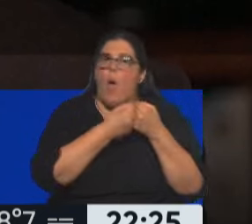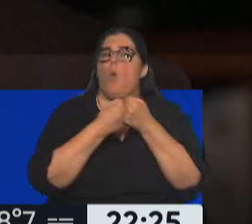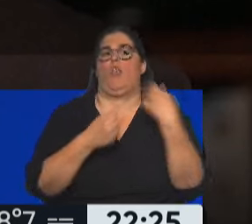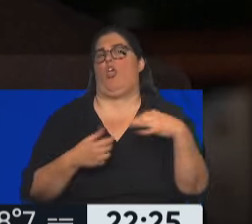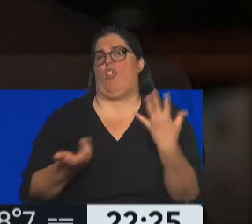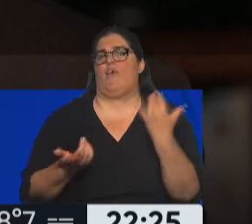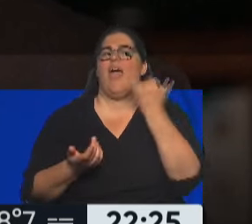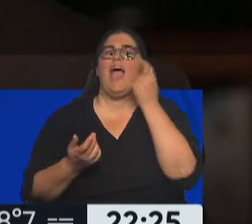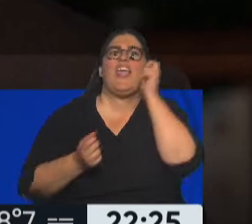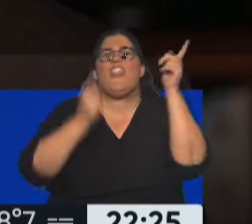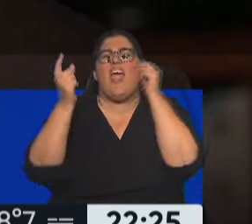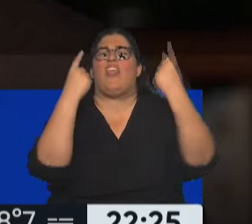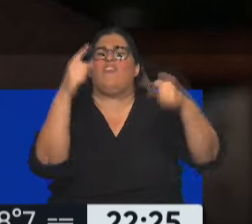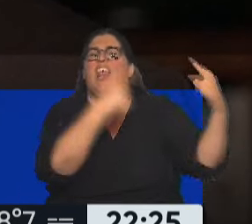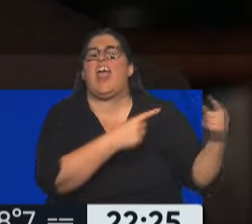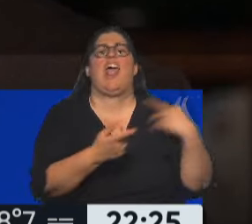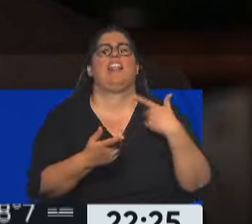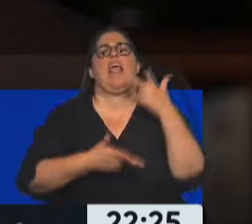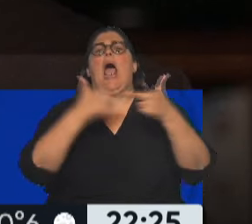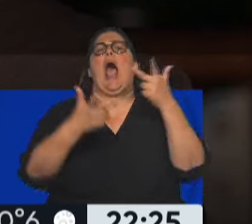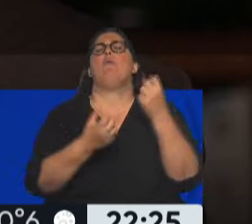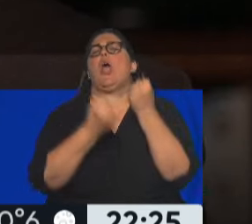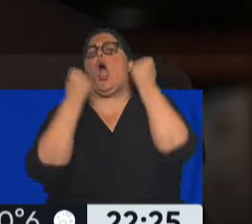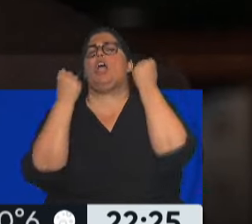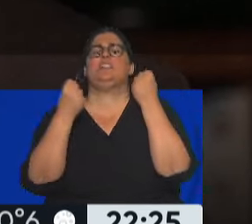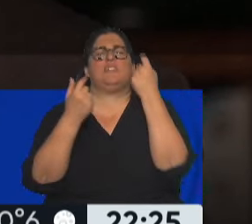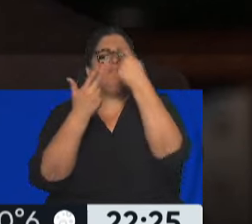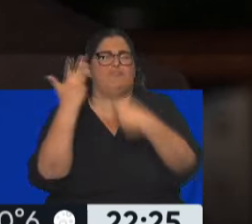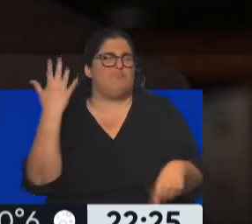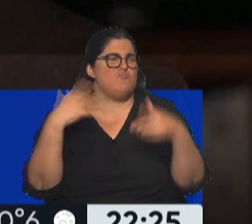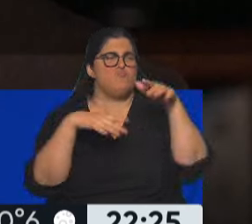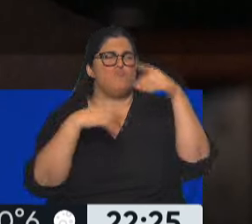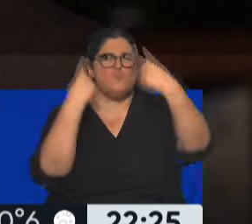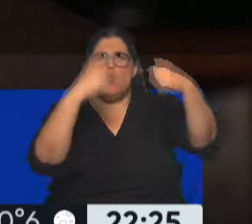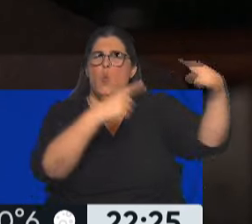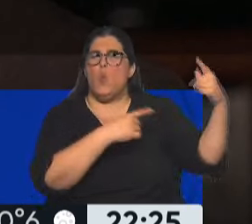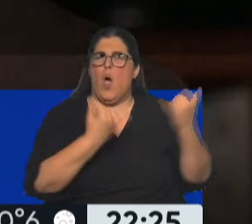lot of ideology and a lot of